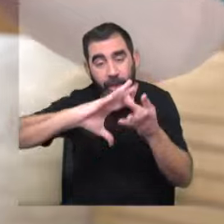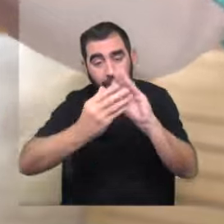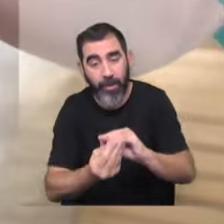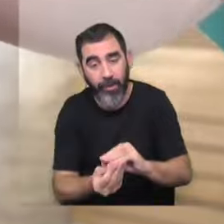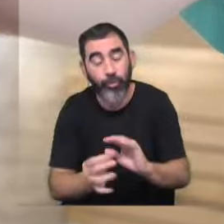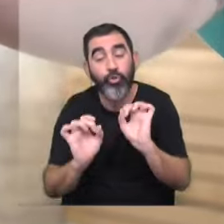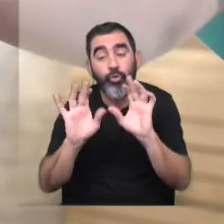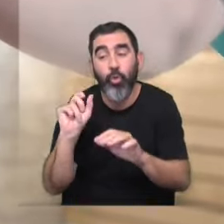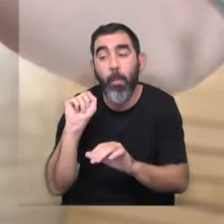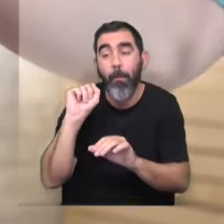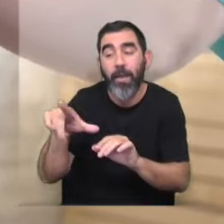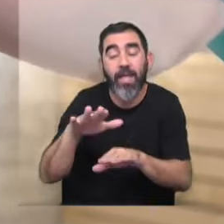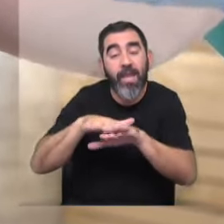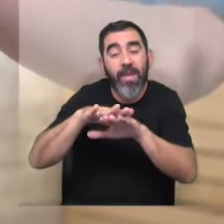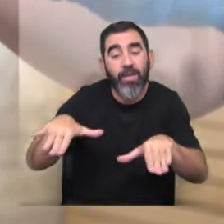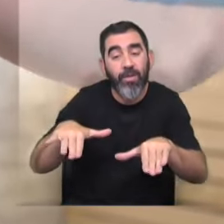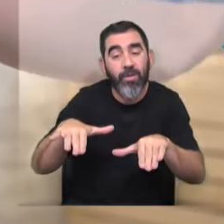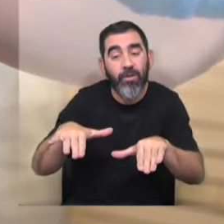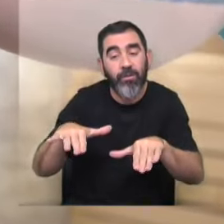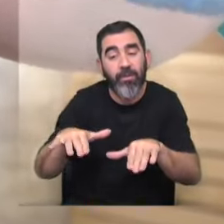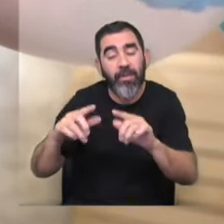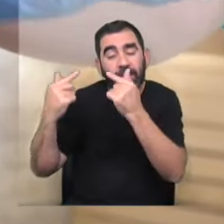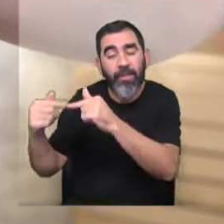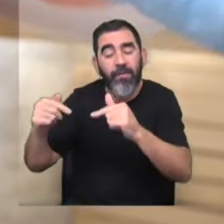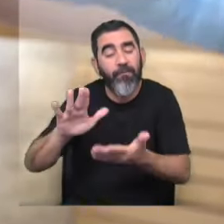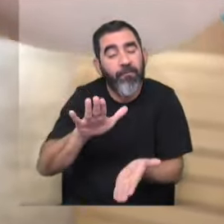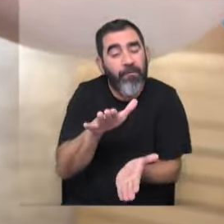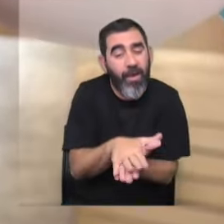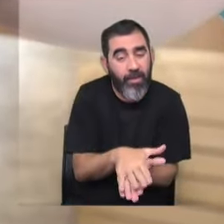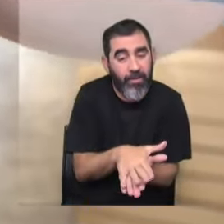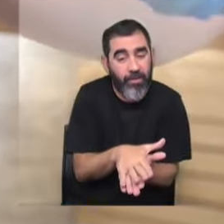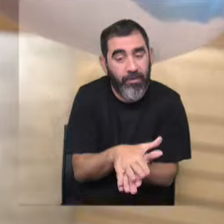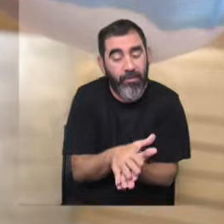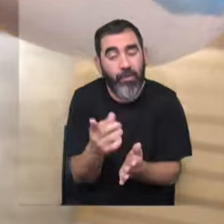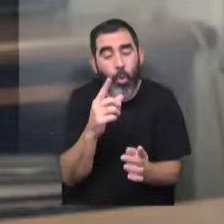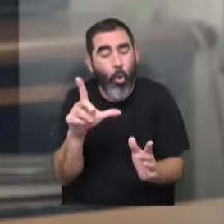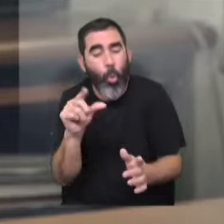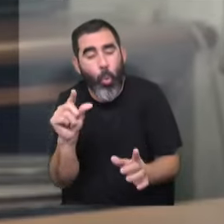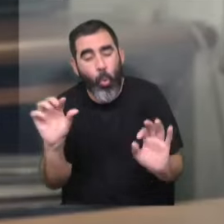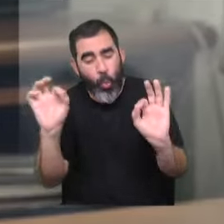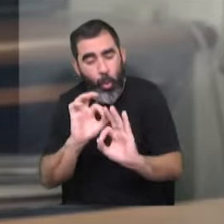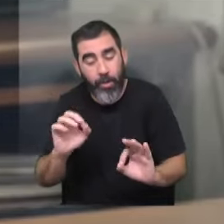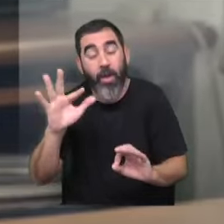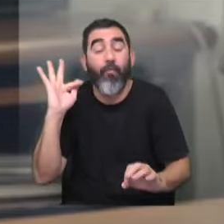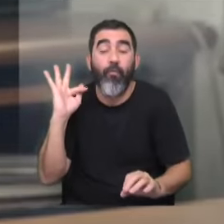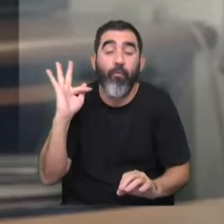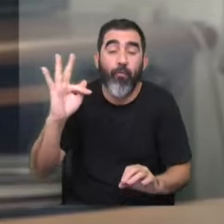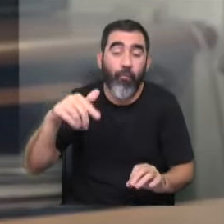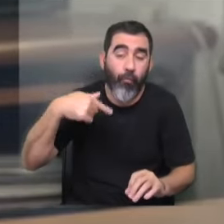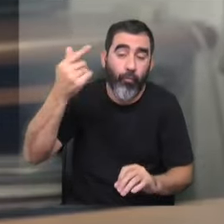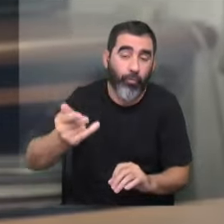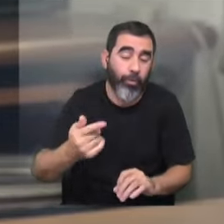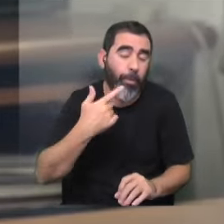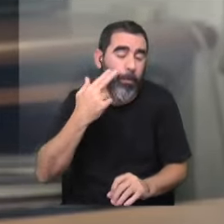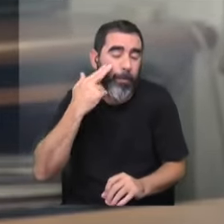los mandamos para que el niño tenga una diferente superficie de apoyo y esto no genere dolor. Y luego a futuro, si llega a tener